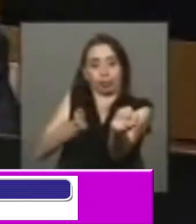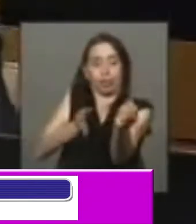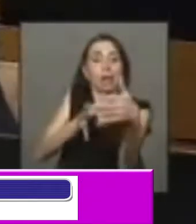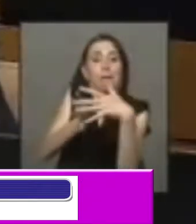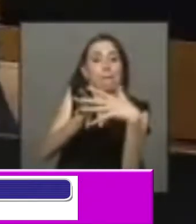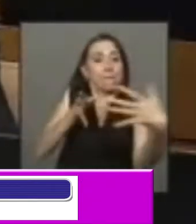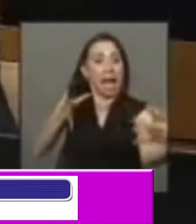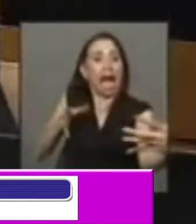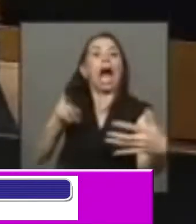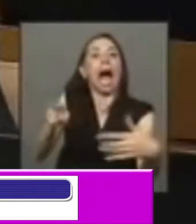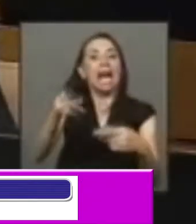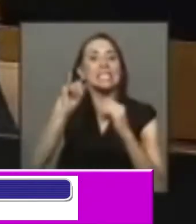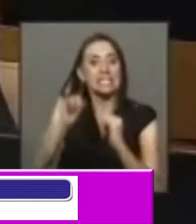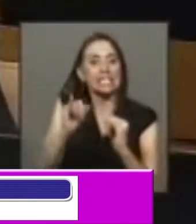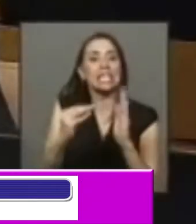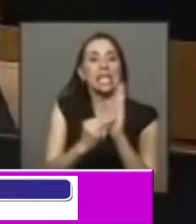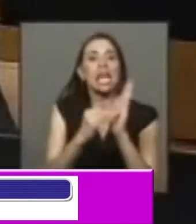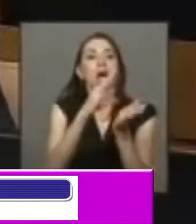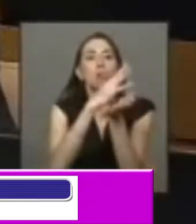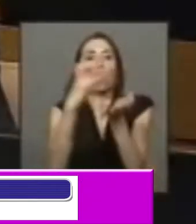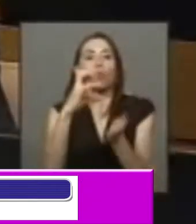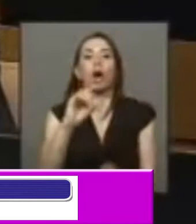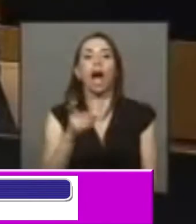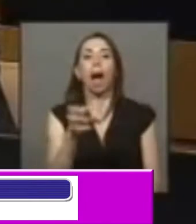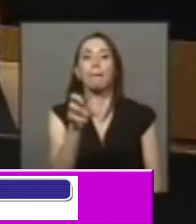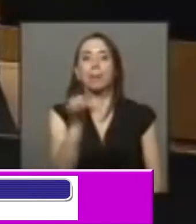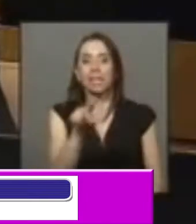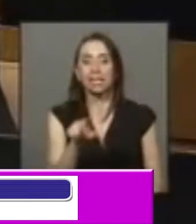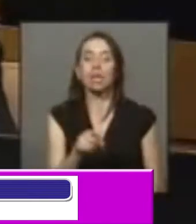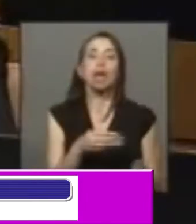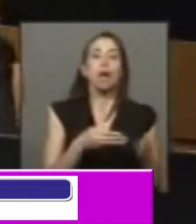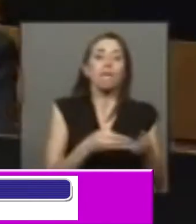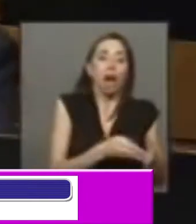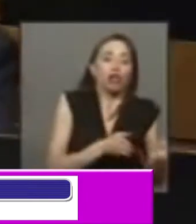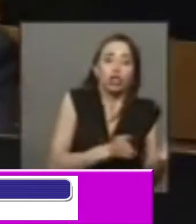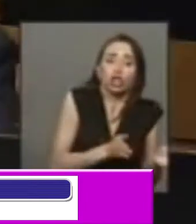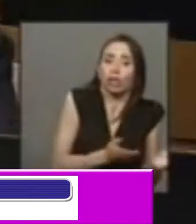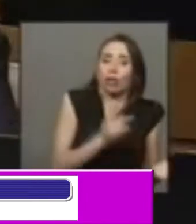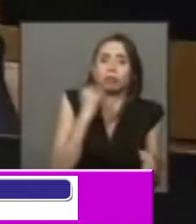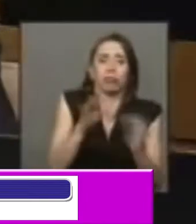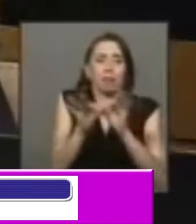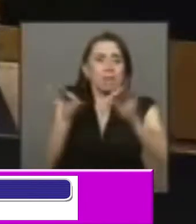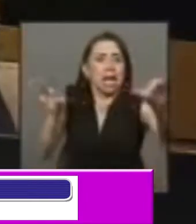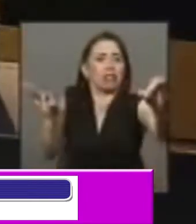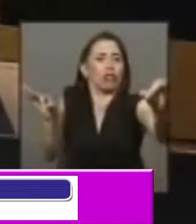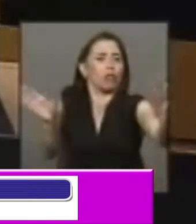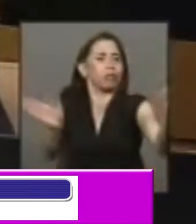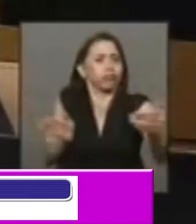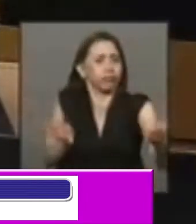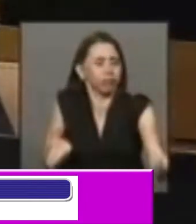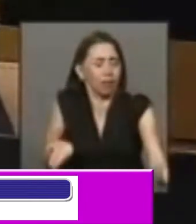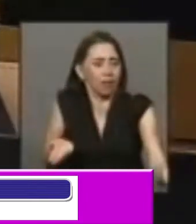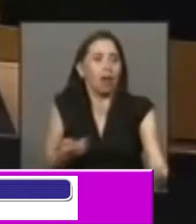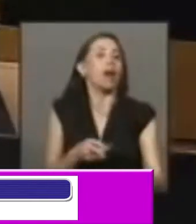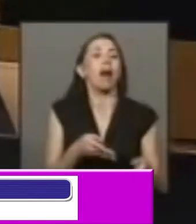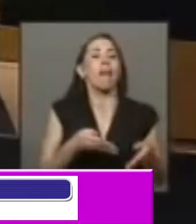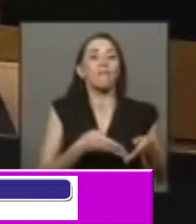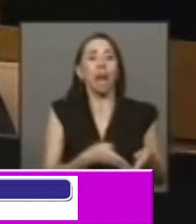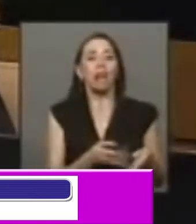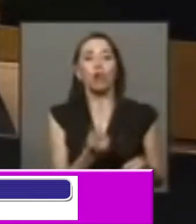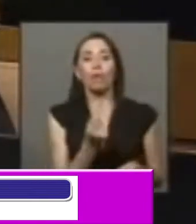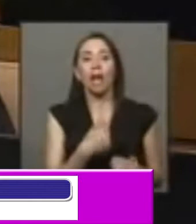bastante grande dentro de lo que está en la pesca artesanal estamos hablando de embarcaciones que cuestan